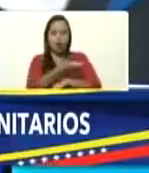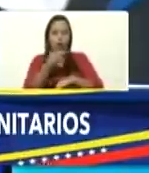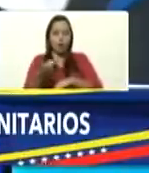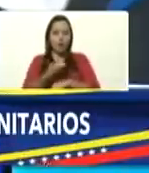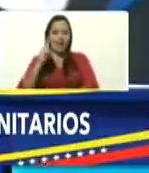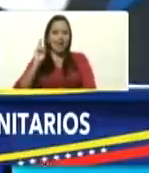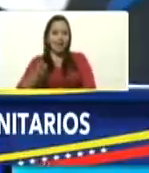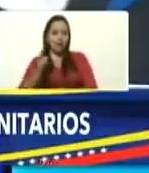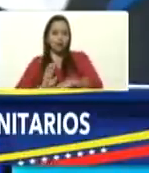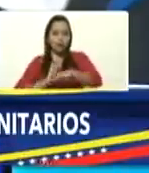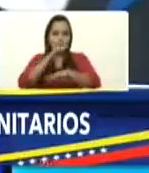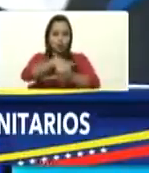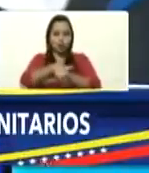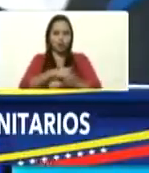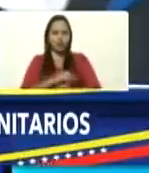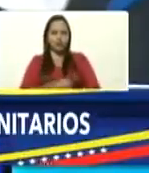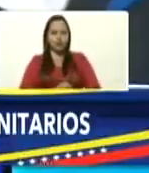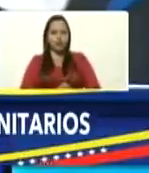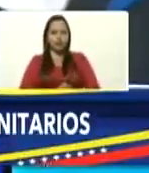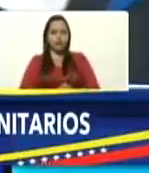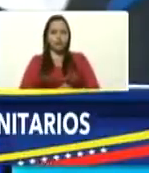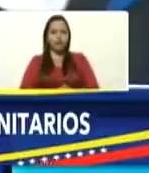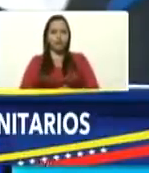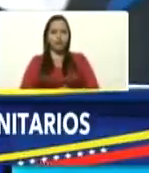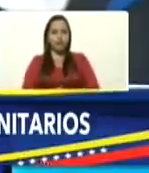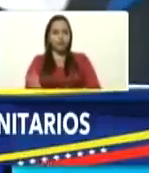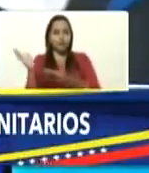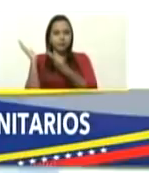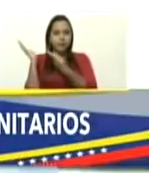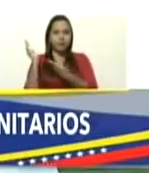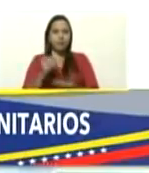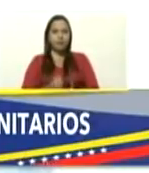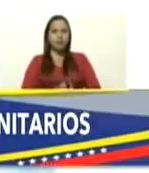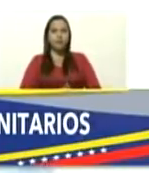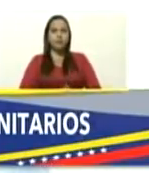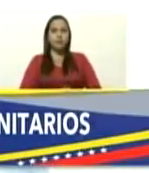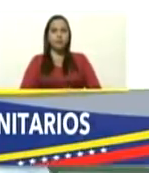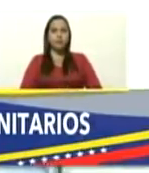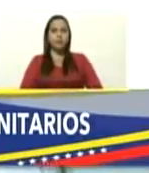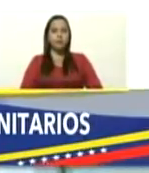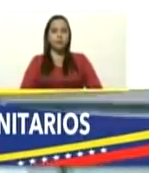gobernador Héctor Rodríguez Castro.